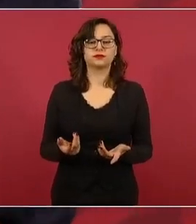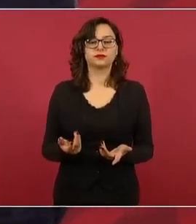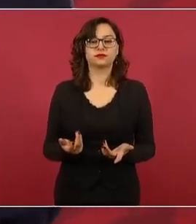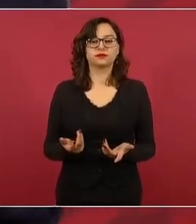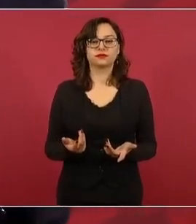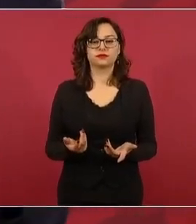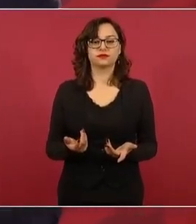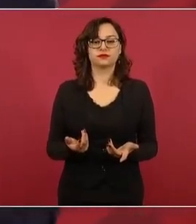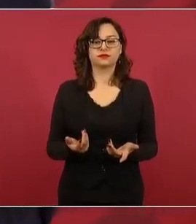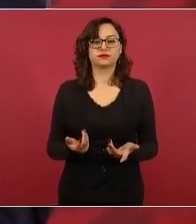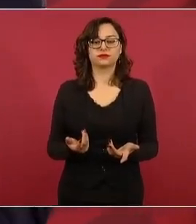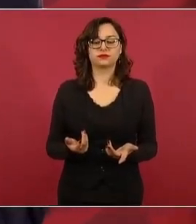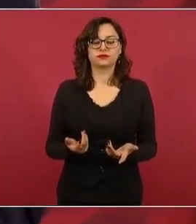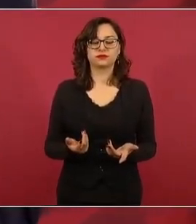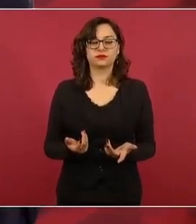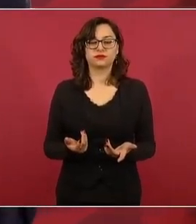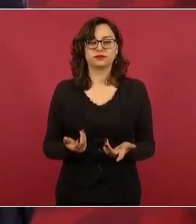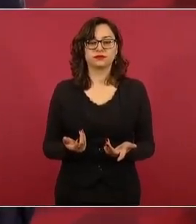hicieron los